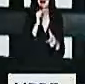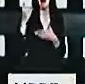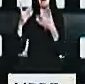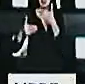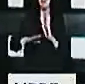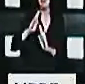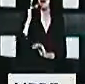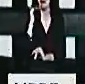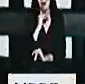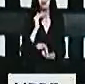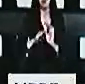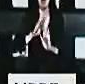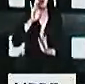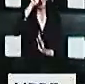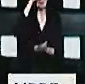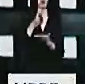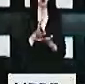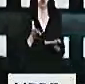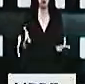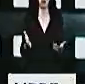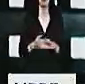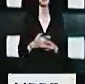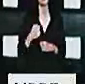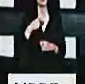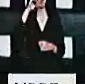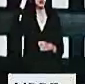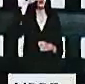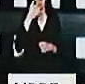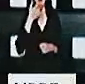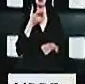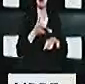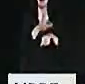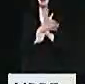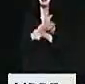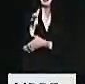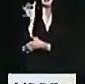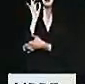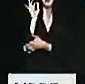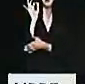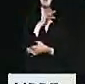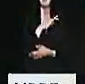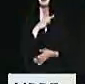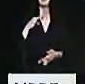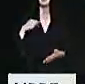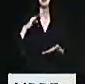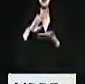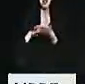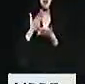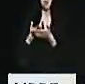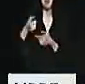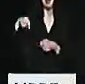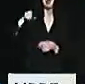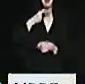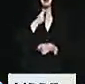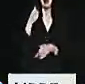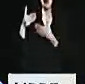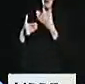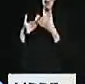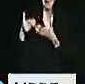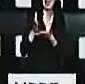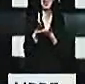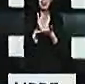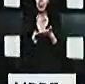más rápido y mucho más decidido. Y yo sé, porque hemos tenido reuniones con el Ministerio de Salud, que ellos están muy decididamente queriendo avanzar